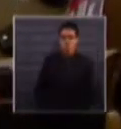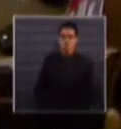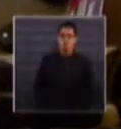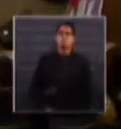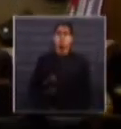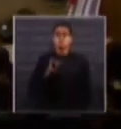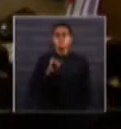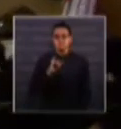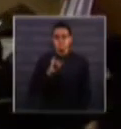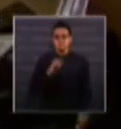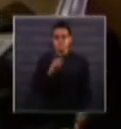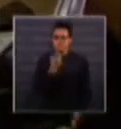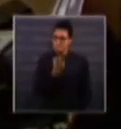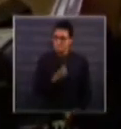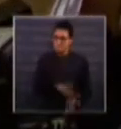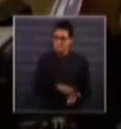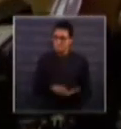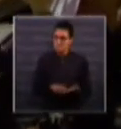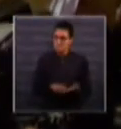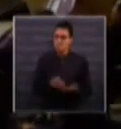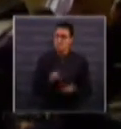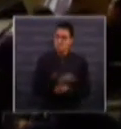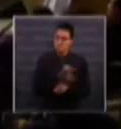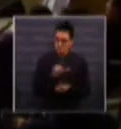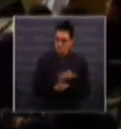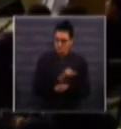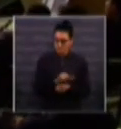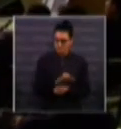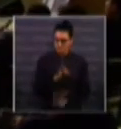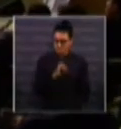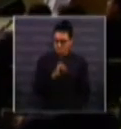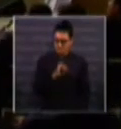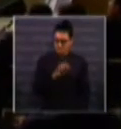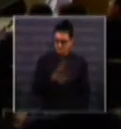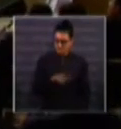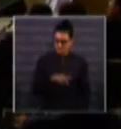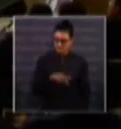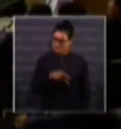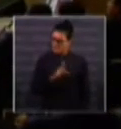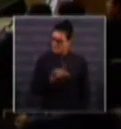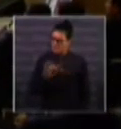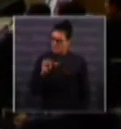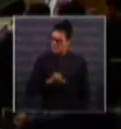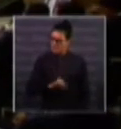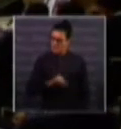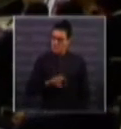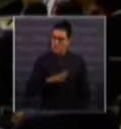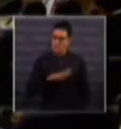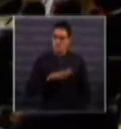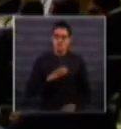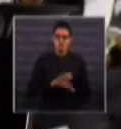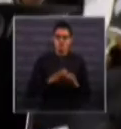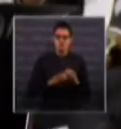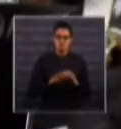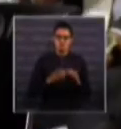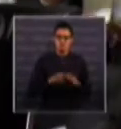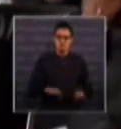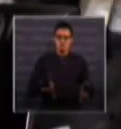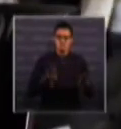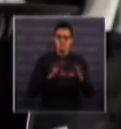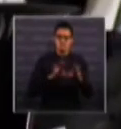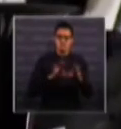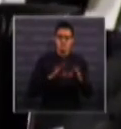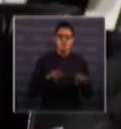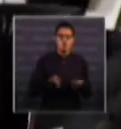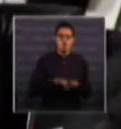mucho menos acartonado que la primera vez. Ojalá retomen alguna idea. No creo que lleguen a esto, pero ojalá se pongan un poco creativos, un poco